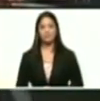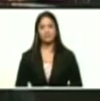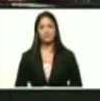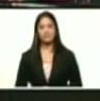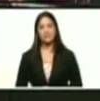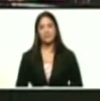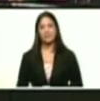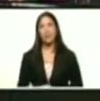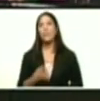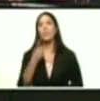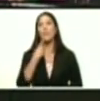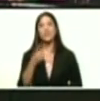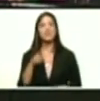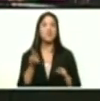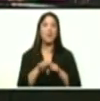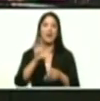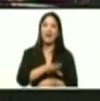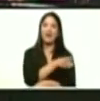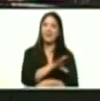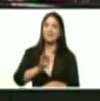Como dice la pollera colorada.